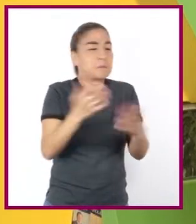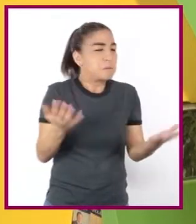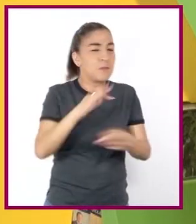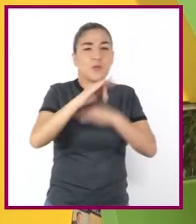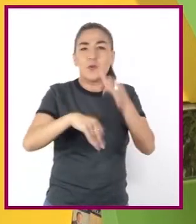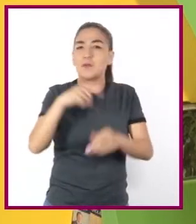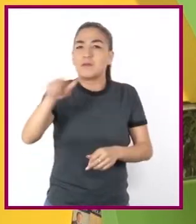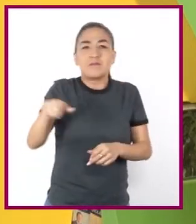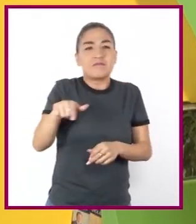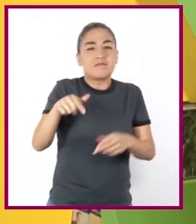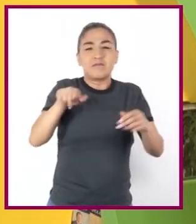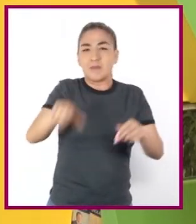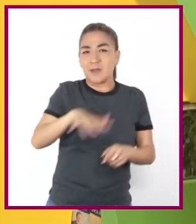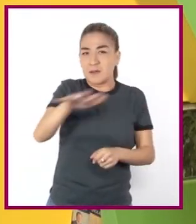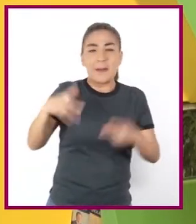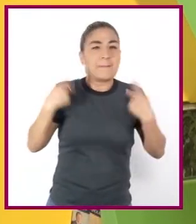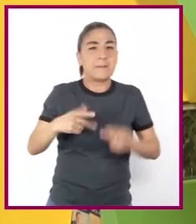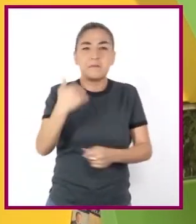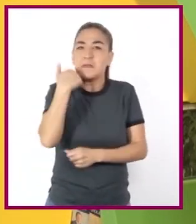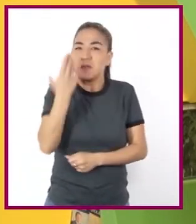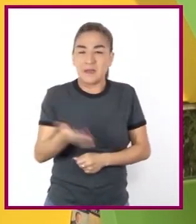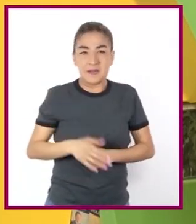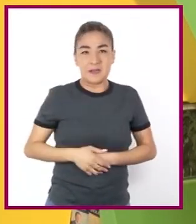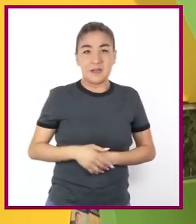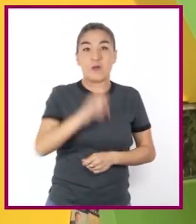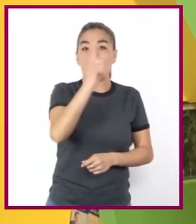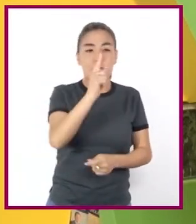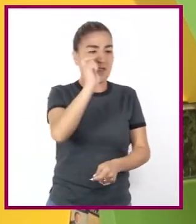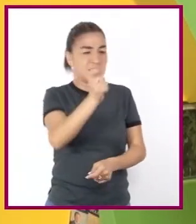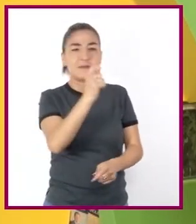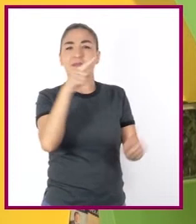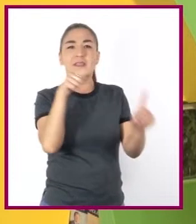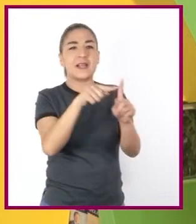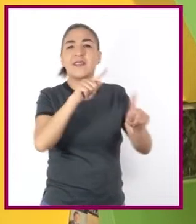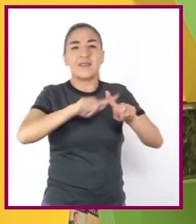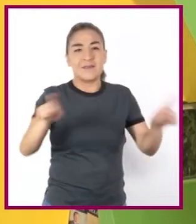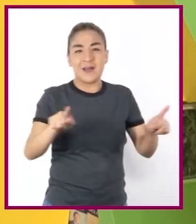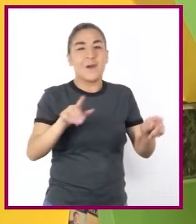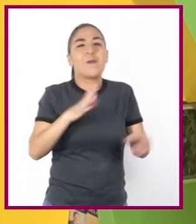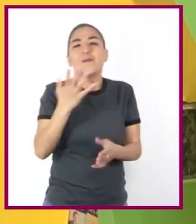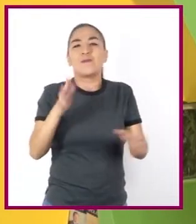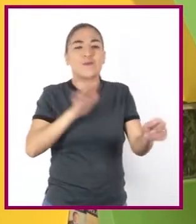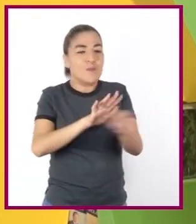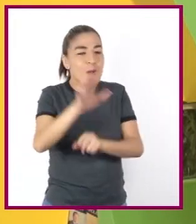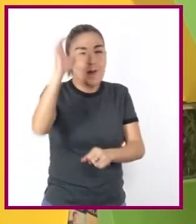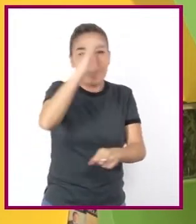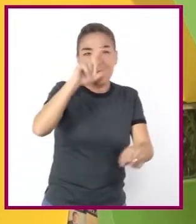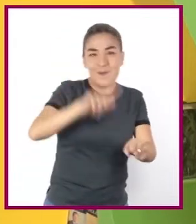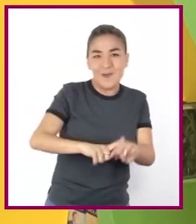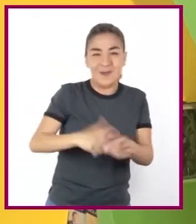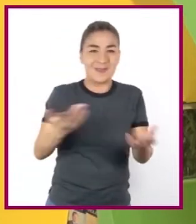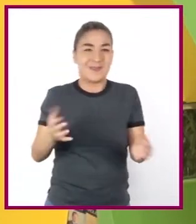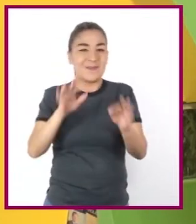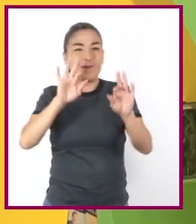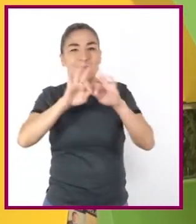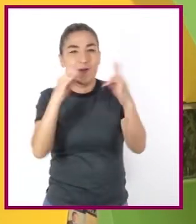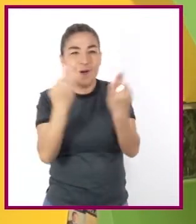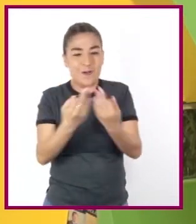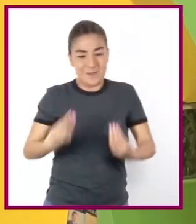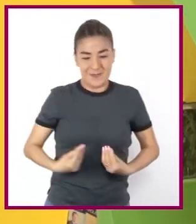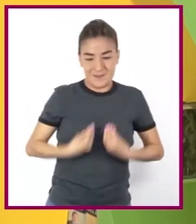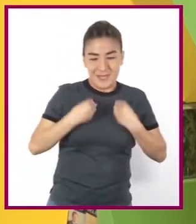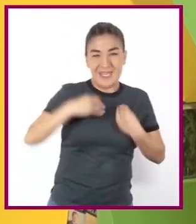queramos, y que en las diferencias está la riqueza cultural. Al compartir formas de vida,